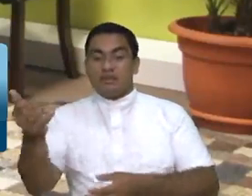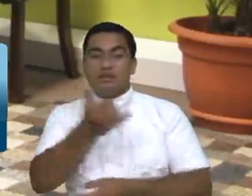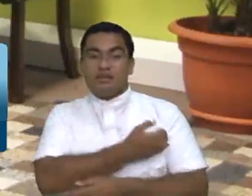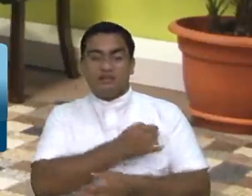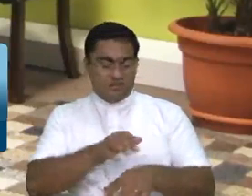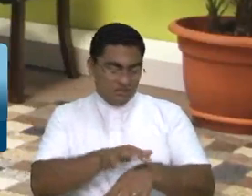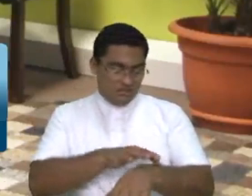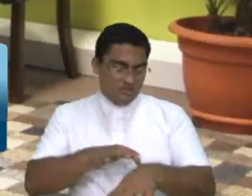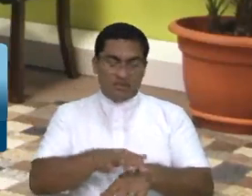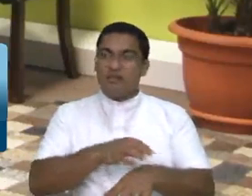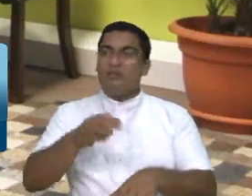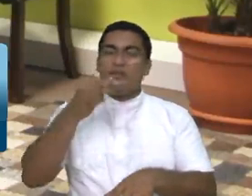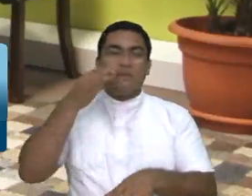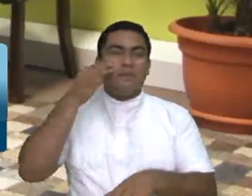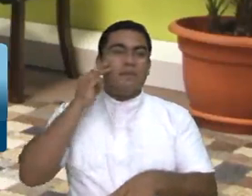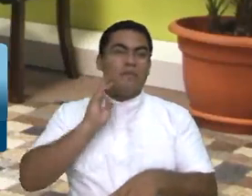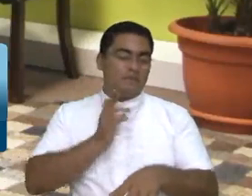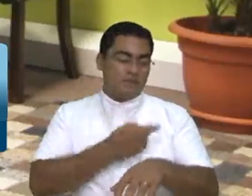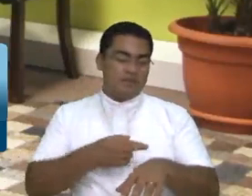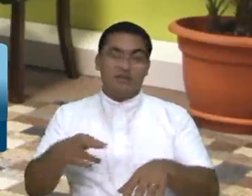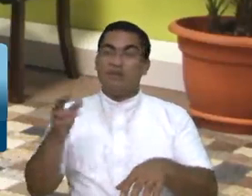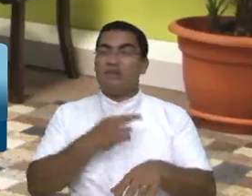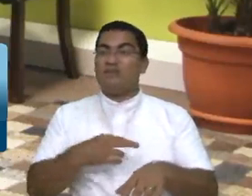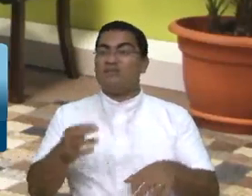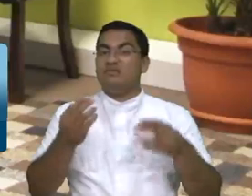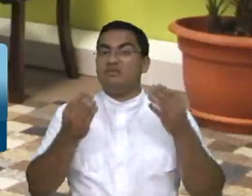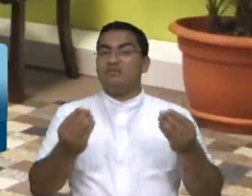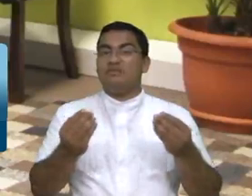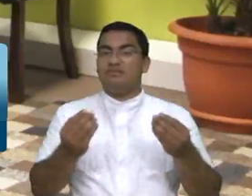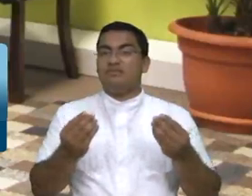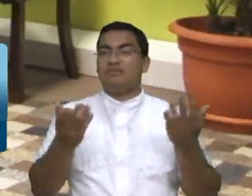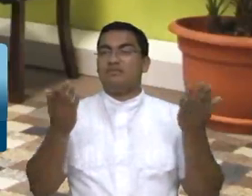hematoma. Sí. Un hematoma se llama, ¿verdad? Que es un sangrado. Pues un sangrado, se le inflamó la piernita y